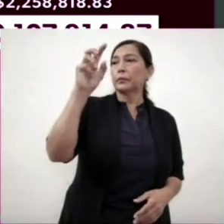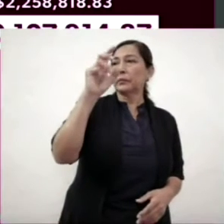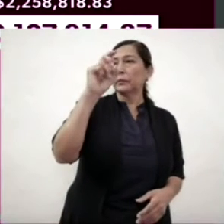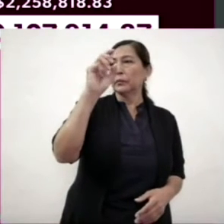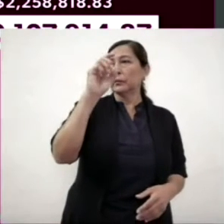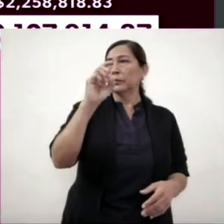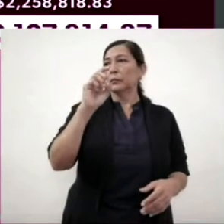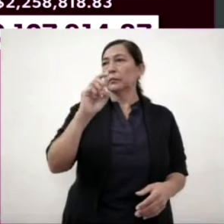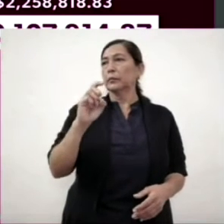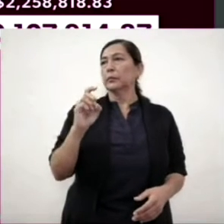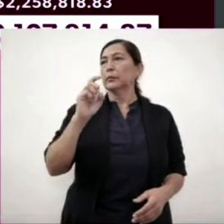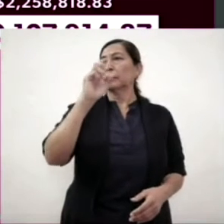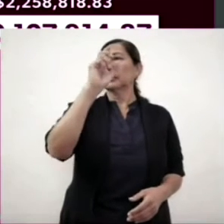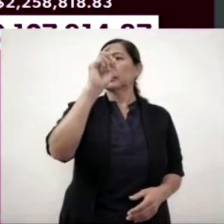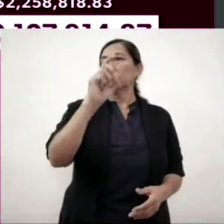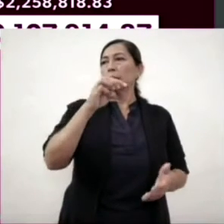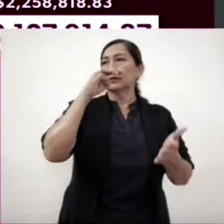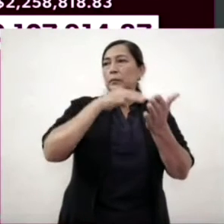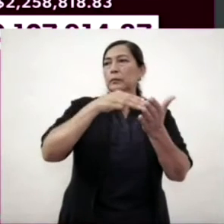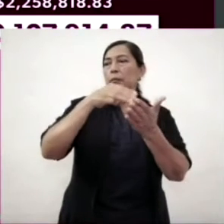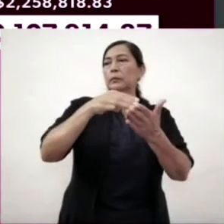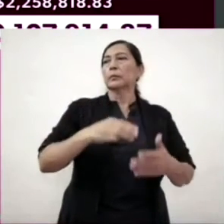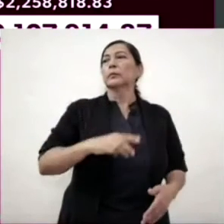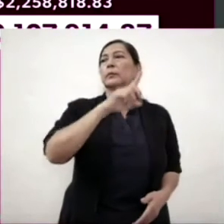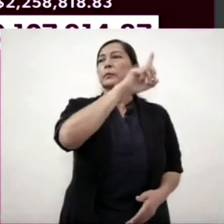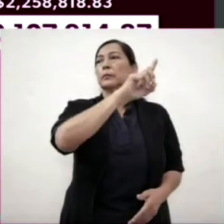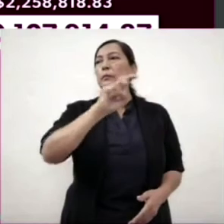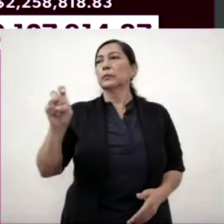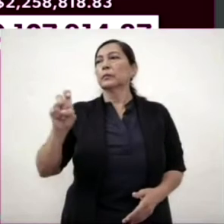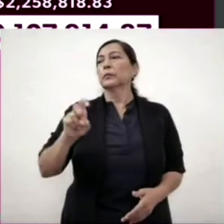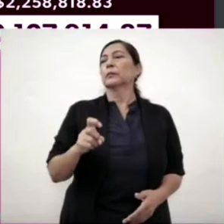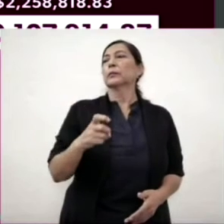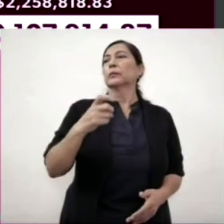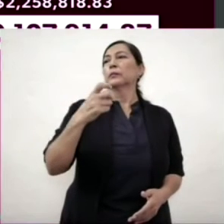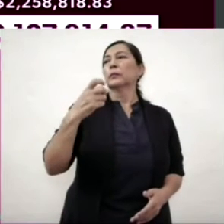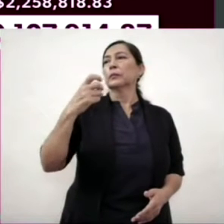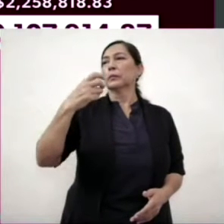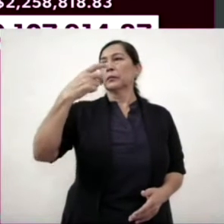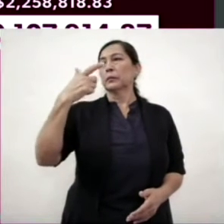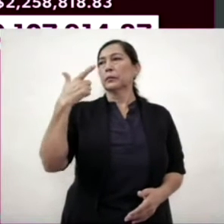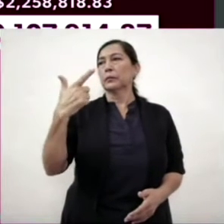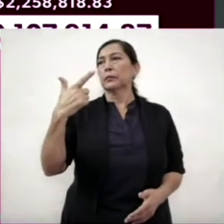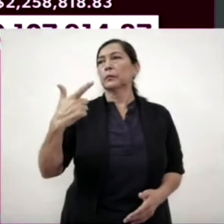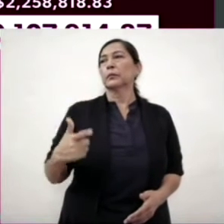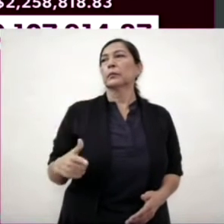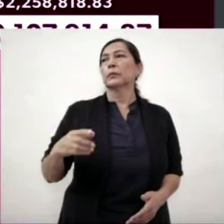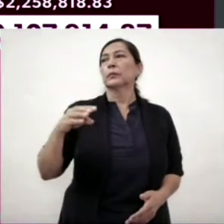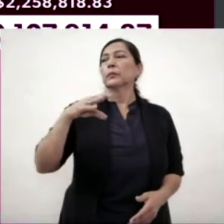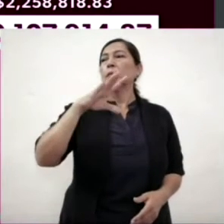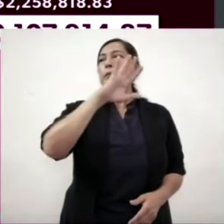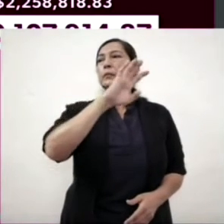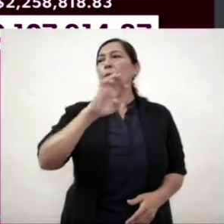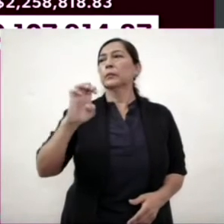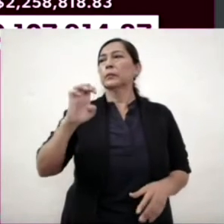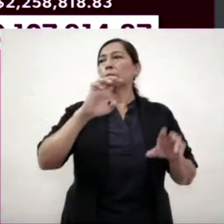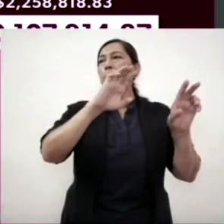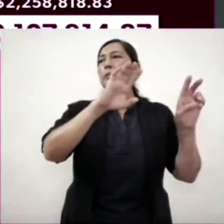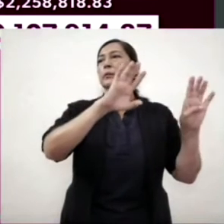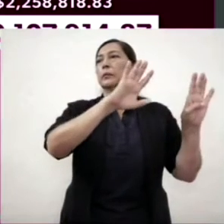y que se distribuirán entre los rubros que podemos ver en la presentación: profesionalización y capacitación de los elementos de seguridad